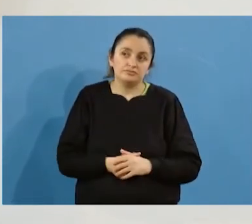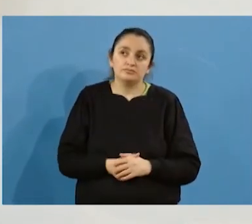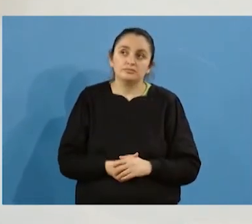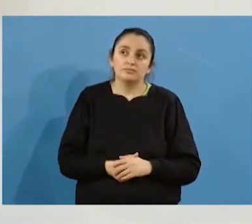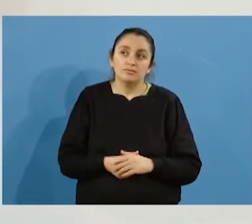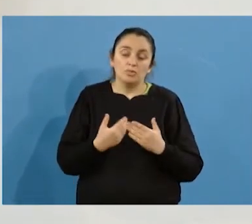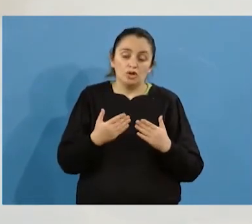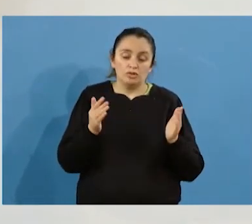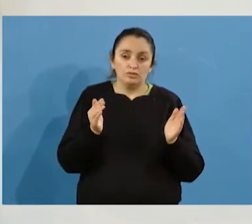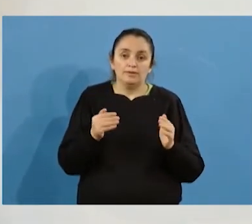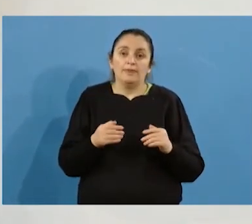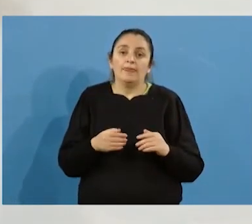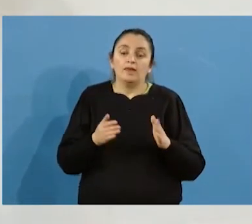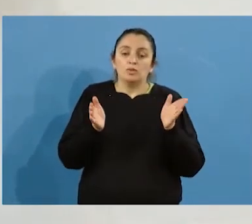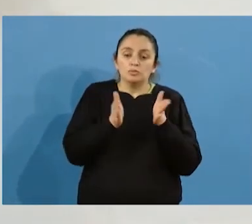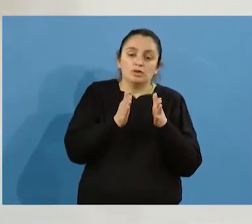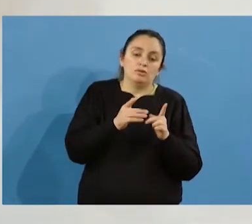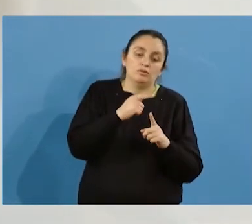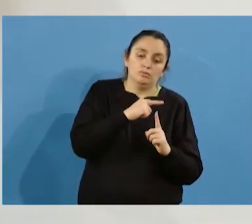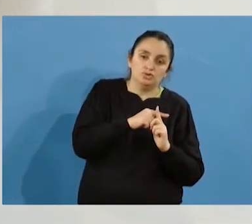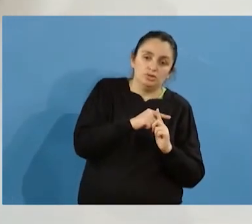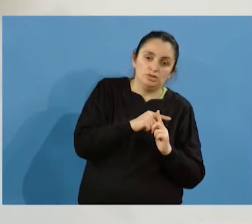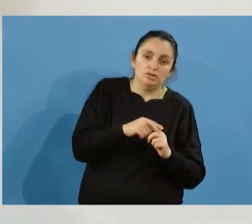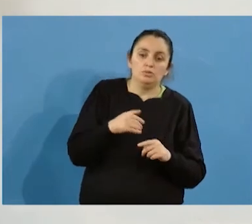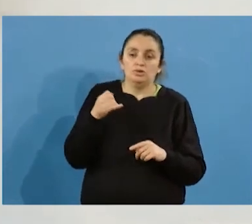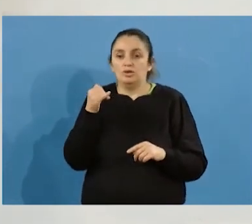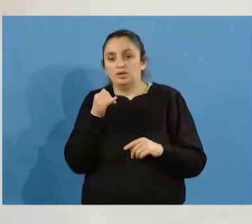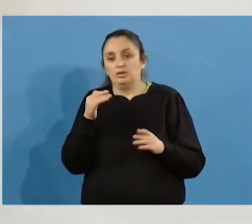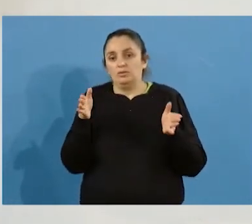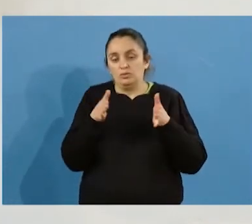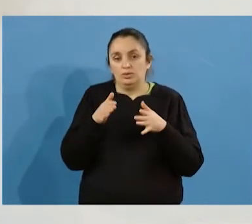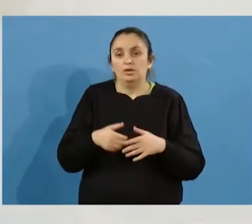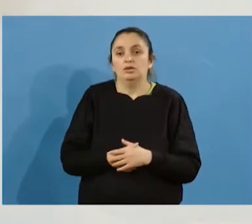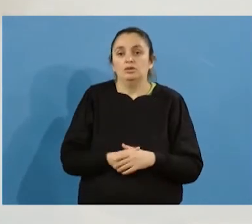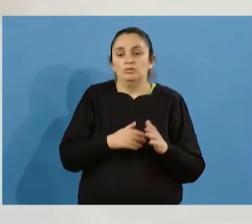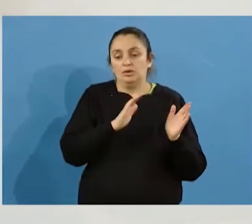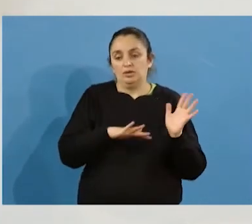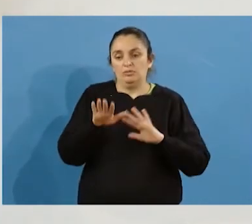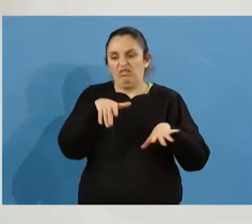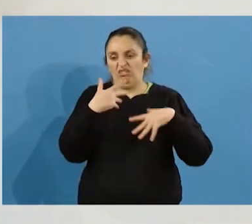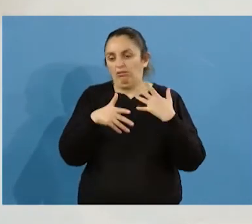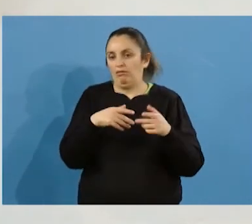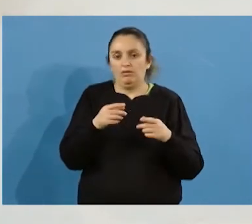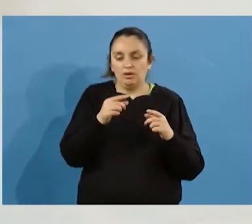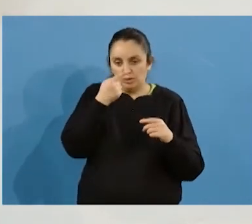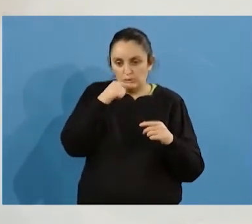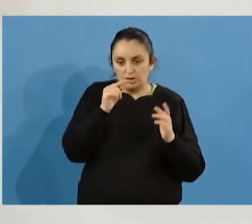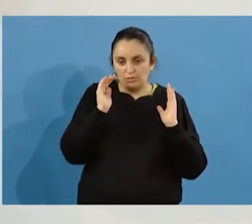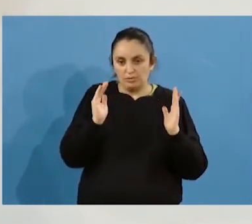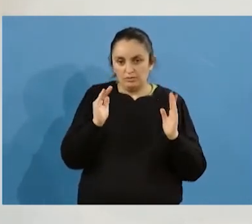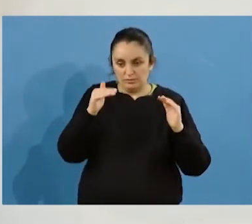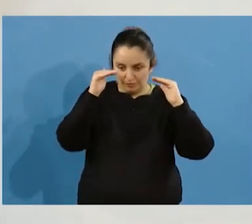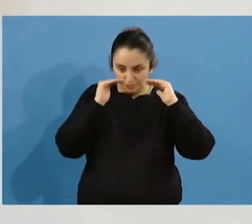juntar lo que es positivo y los números negativos para poder ordenar la última parte del ejercicio